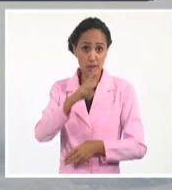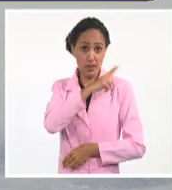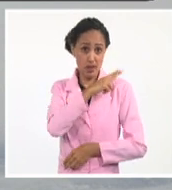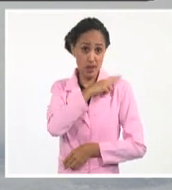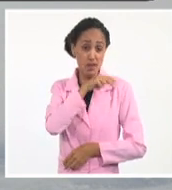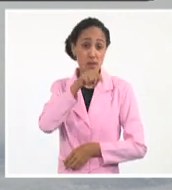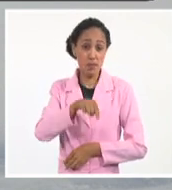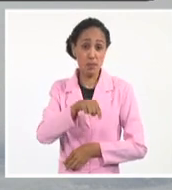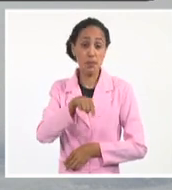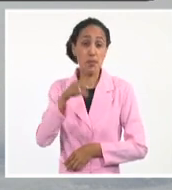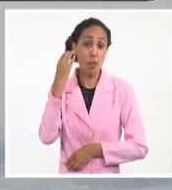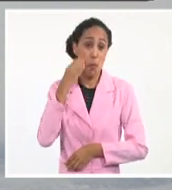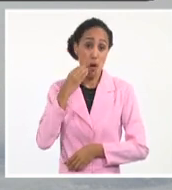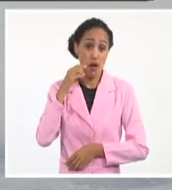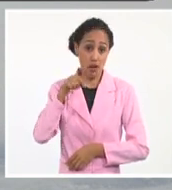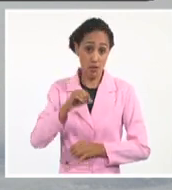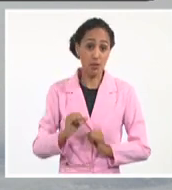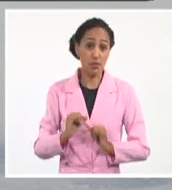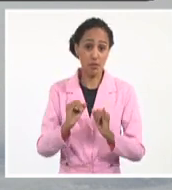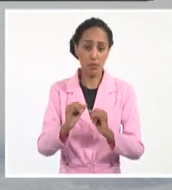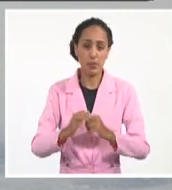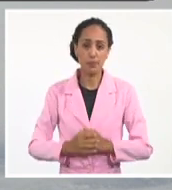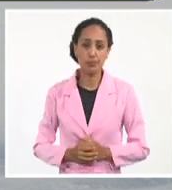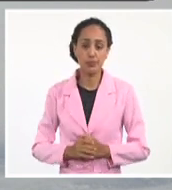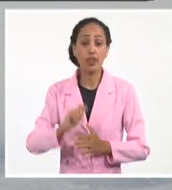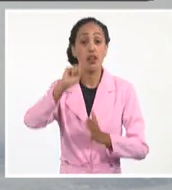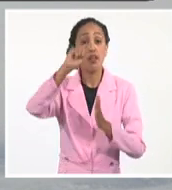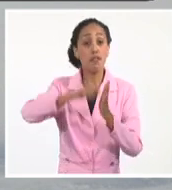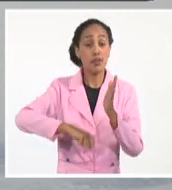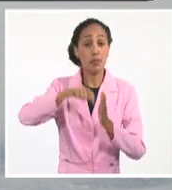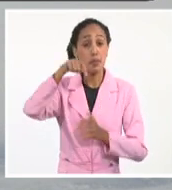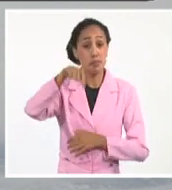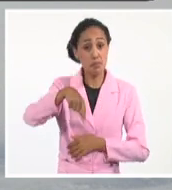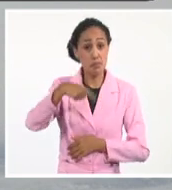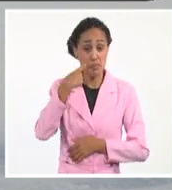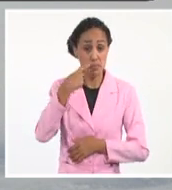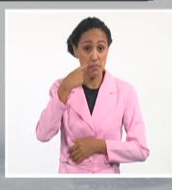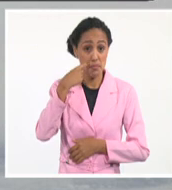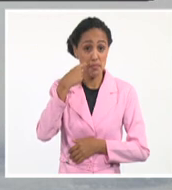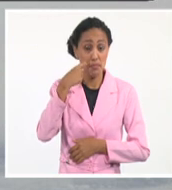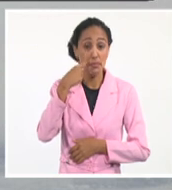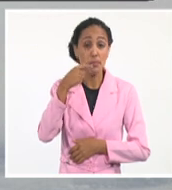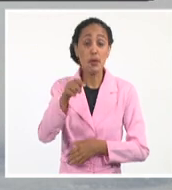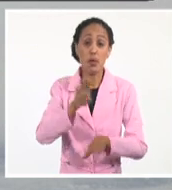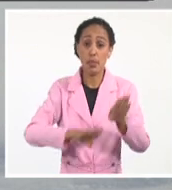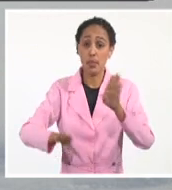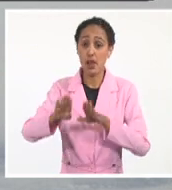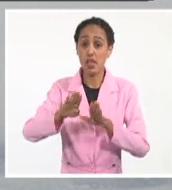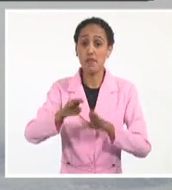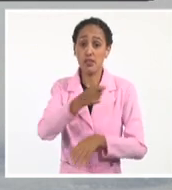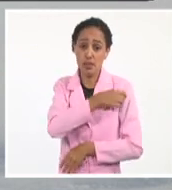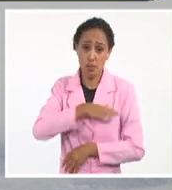primer ministro de la República. Y firma la nota el Estado Mayor Nacional de la Defensa Civil.